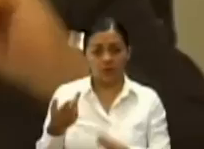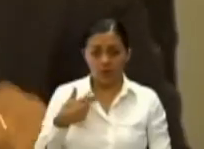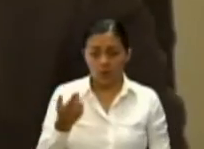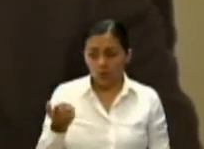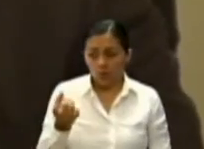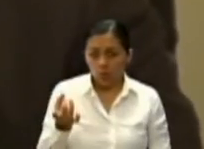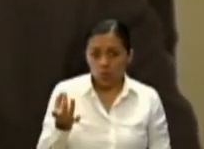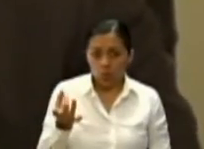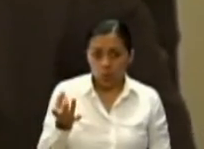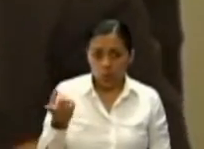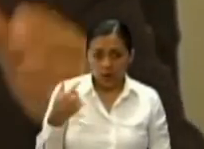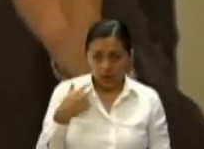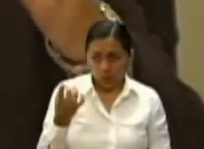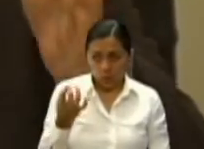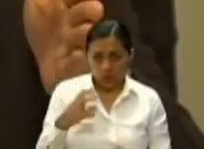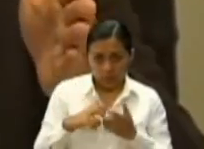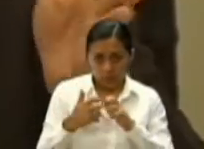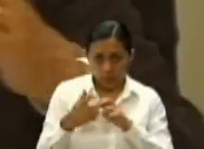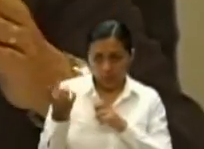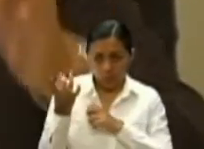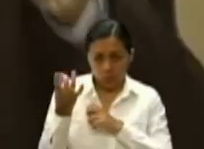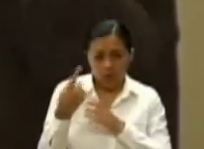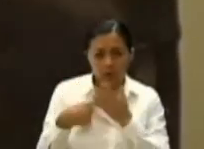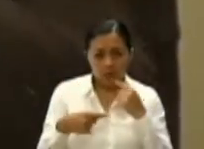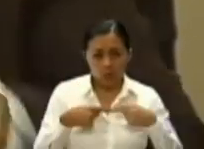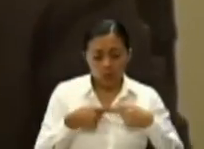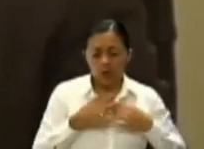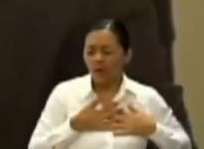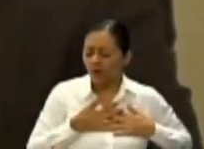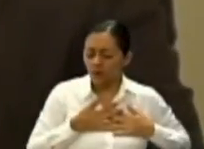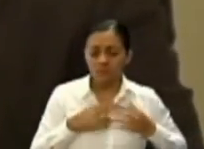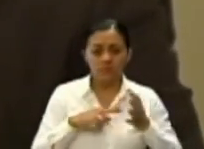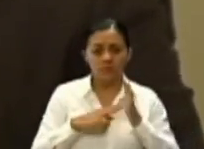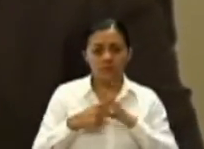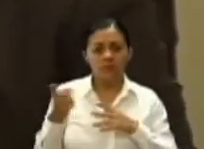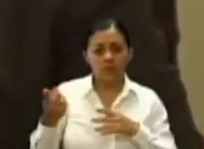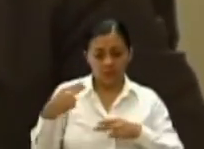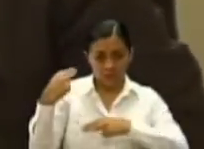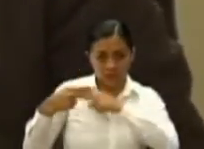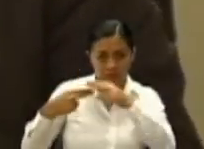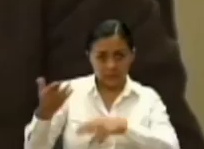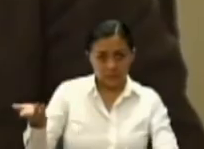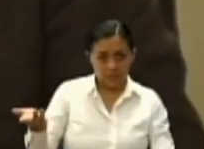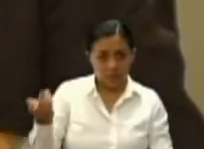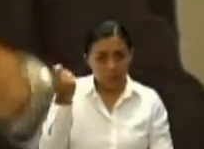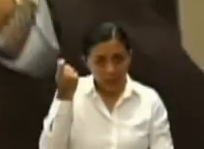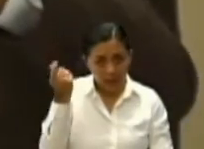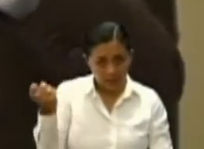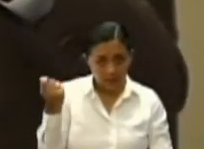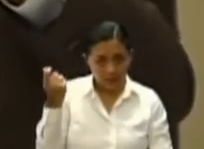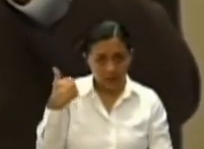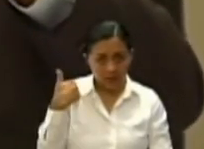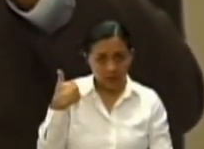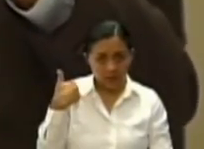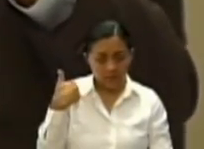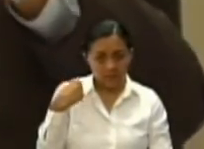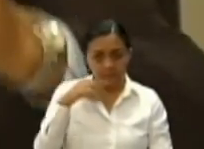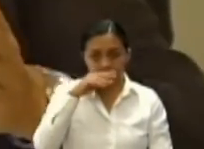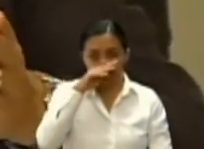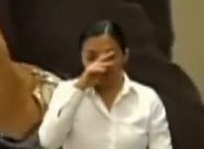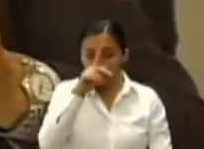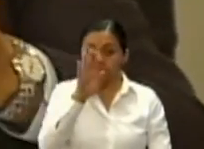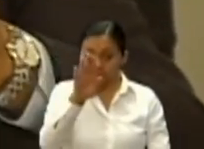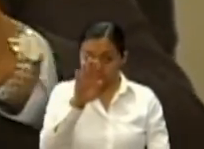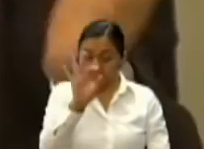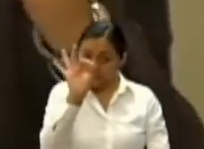haya aumentado la tabla herencia es que estamos portando la fuente de evasión eso fidecomiso en el extranjero porque qué pasa y cuidado no se malinterpreten mis palabras